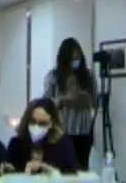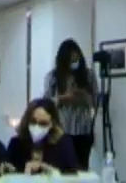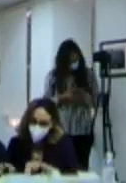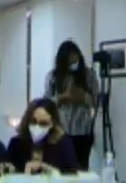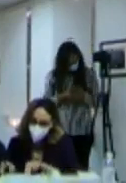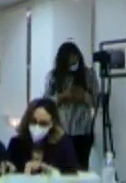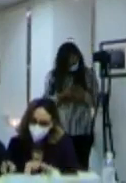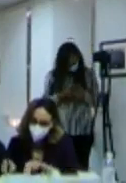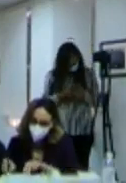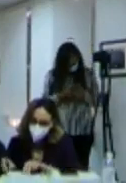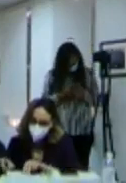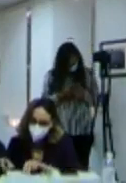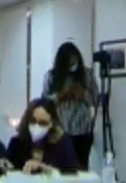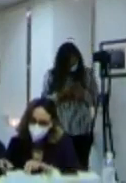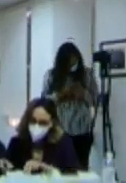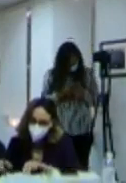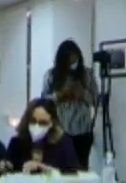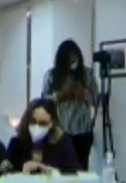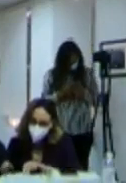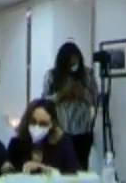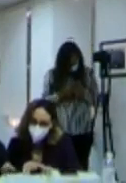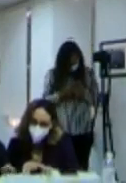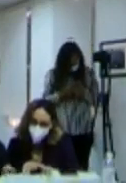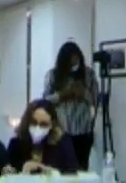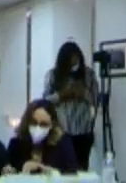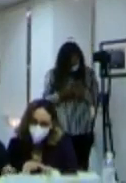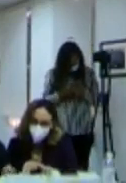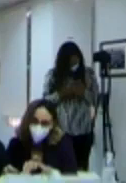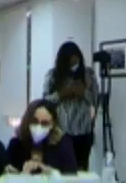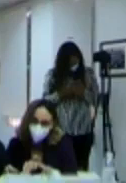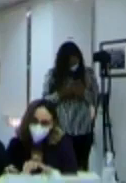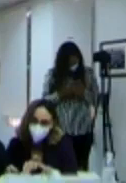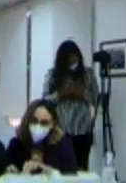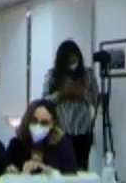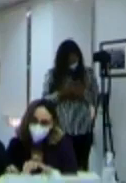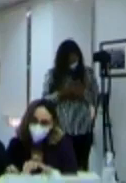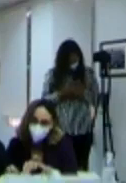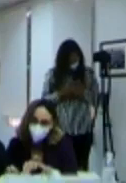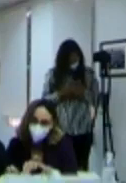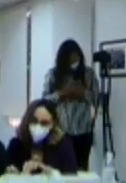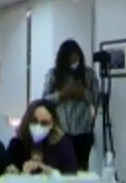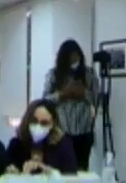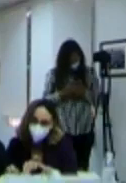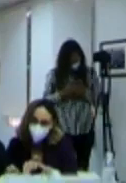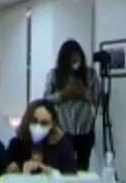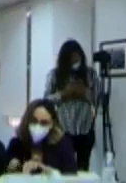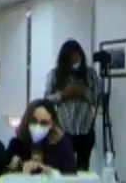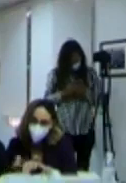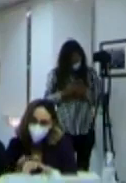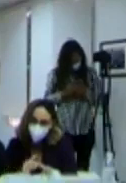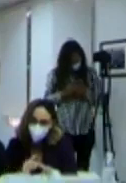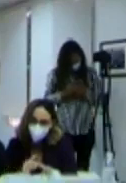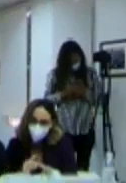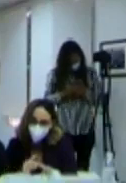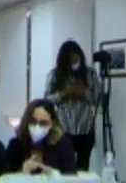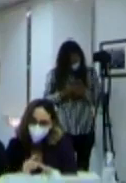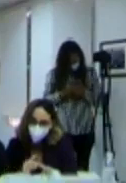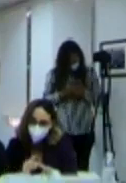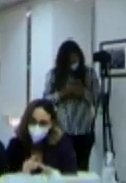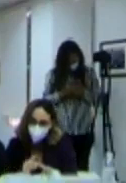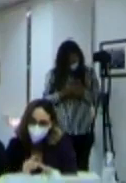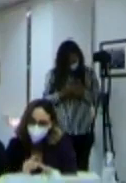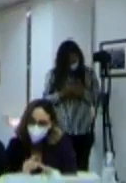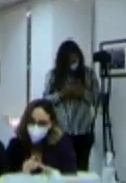nosotros podamos acudir al tribunal de primera instancia para que el tribunal sea el que determine si eso es confidencial o no lo es, de acuerdo a la ley vigente.